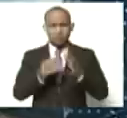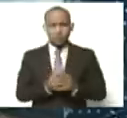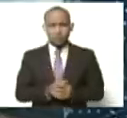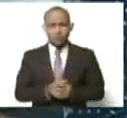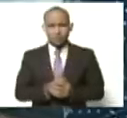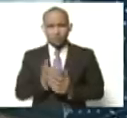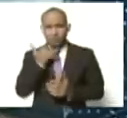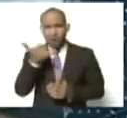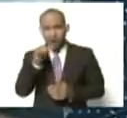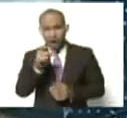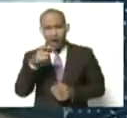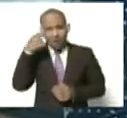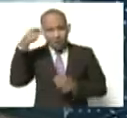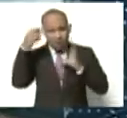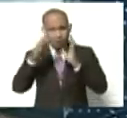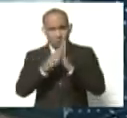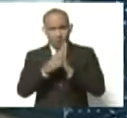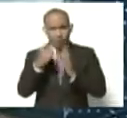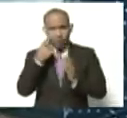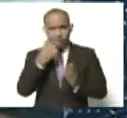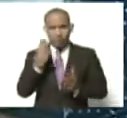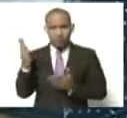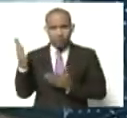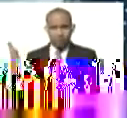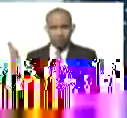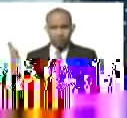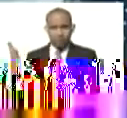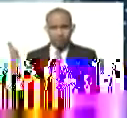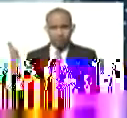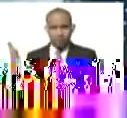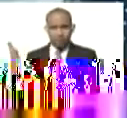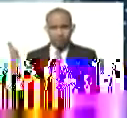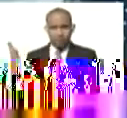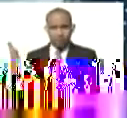tenemos ese video, sería bien bueno poder verlo, presidente. Bueno.